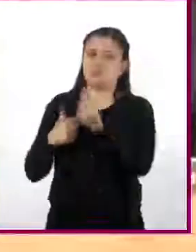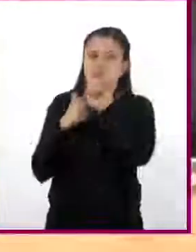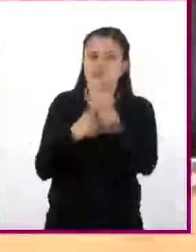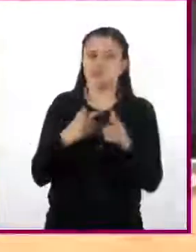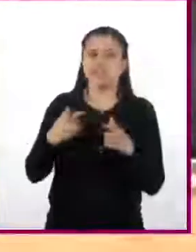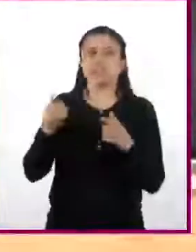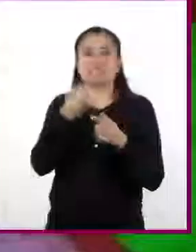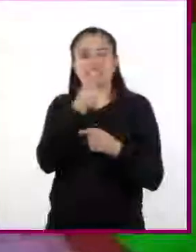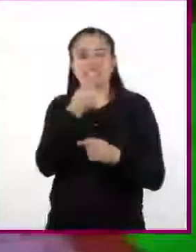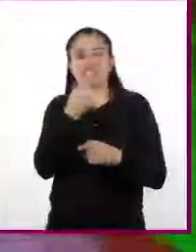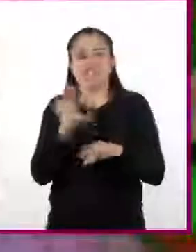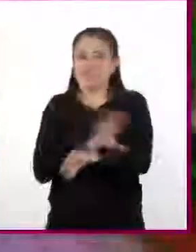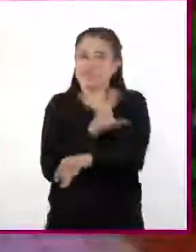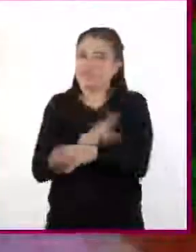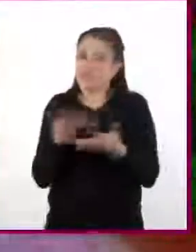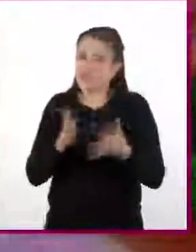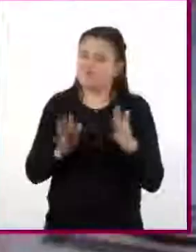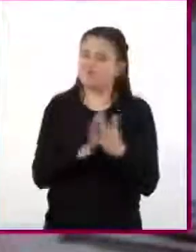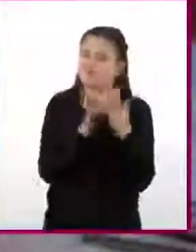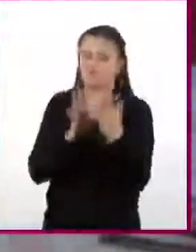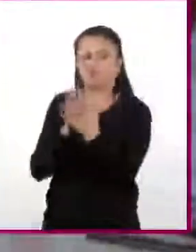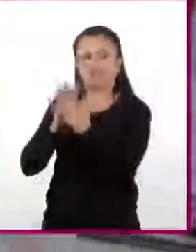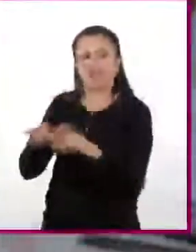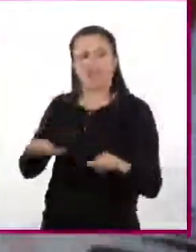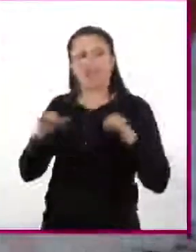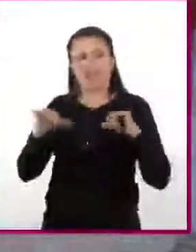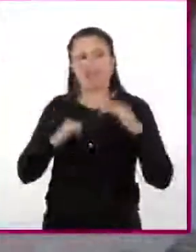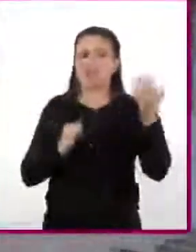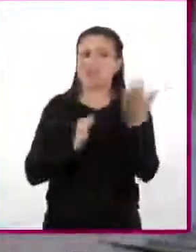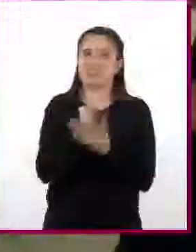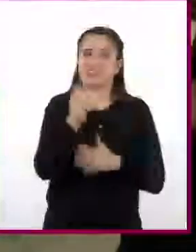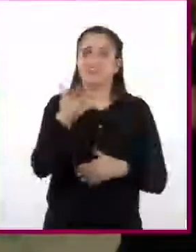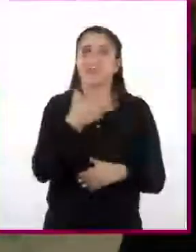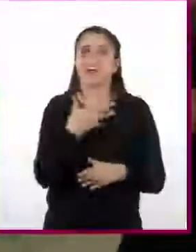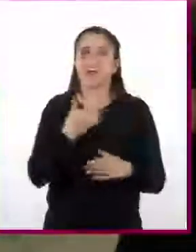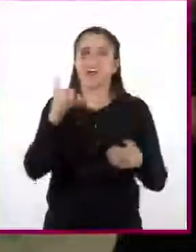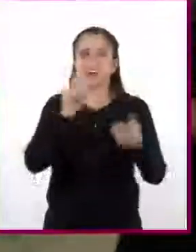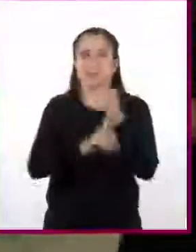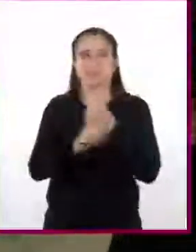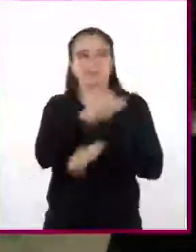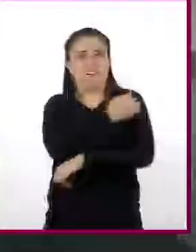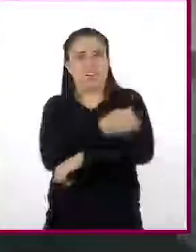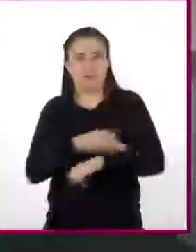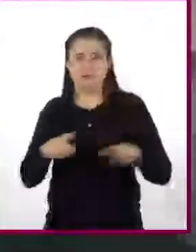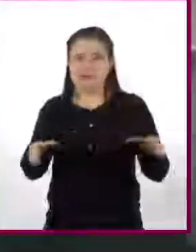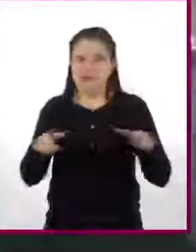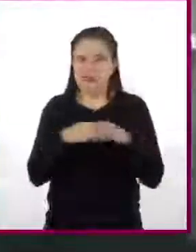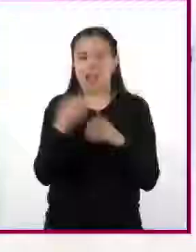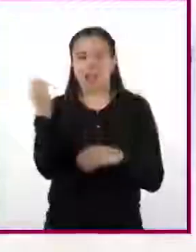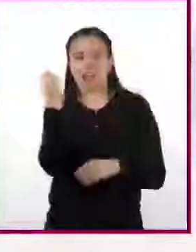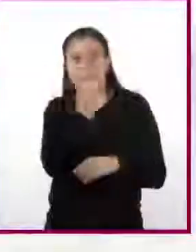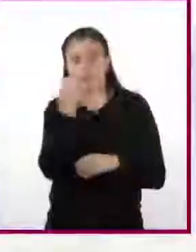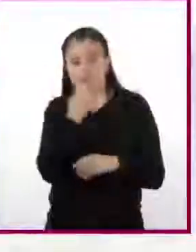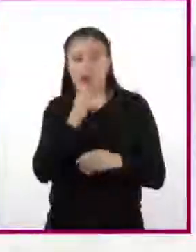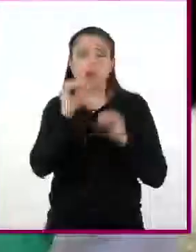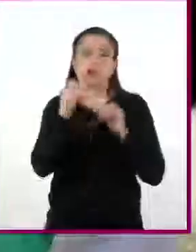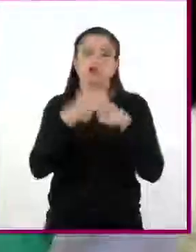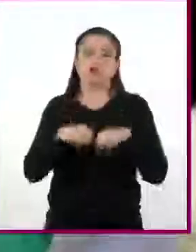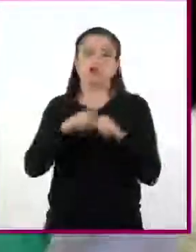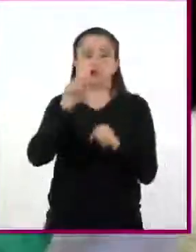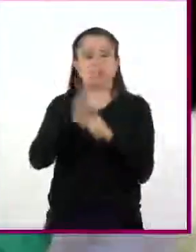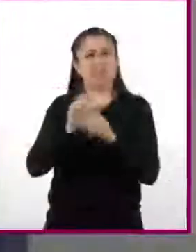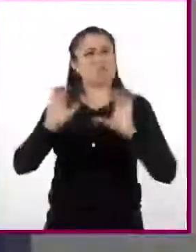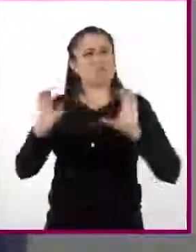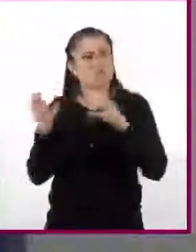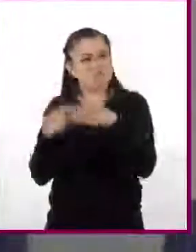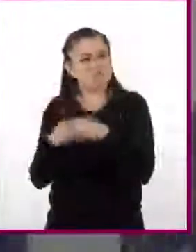activa de niñas, niños y adolescentes en las decisiones que se toman en los ámbitos familiar, escolar, social,